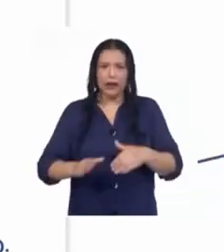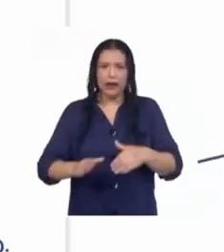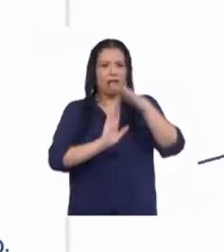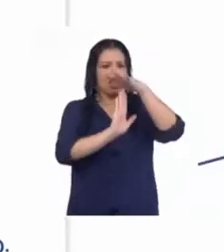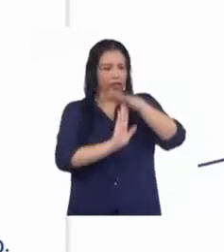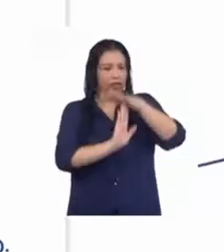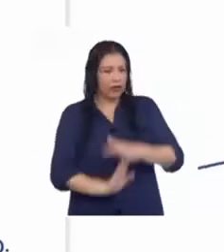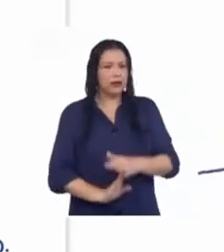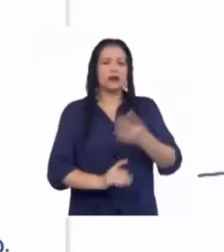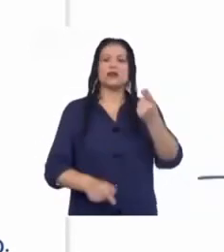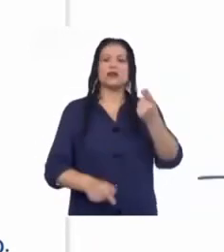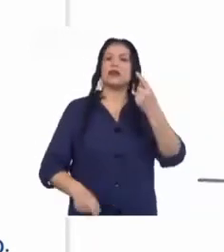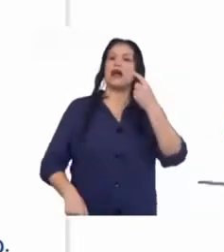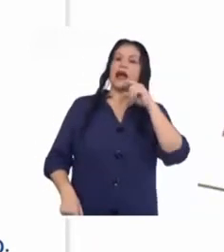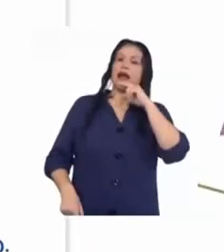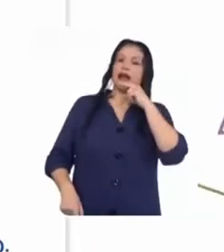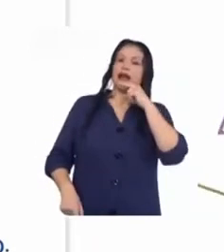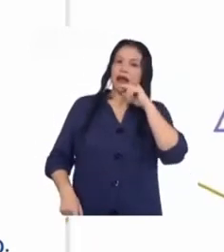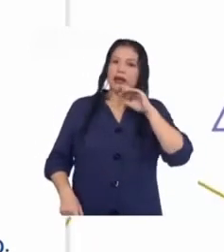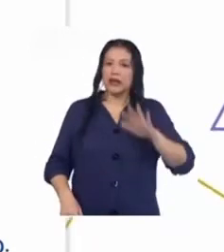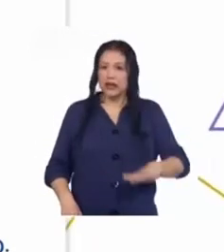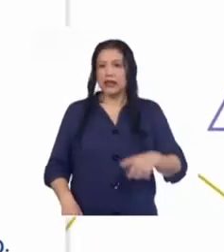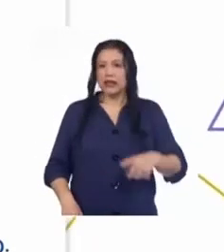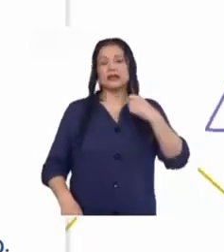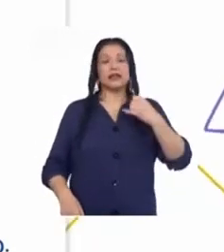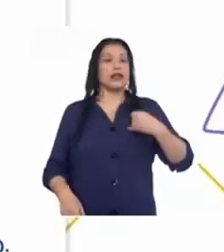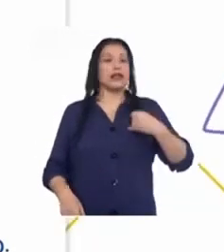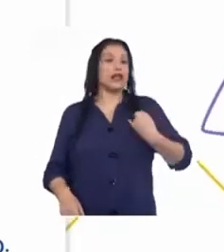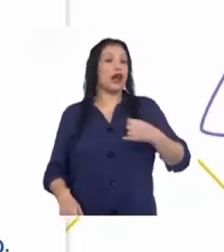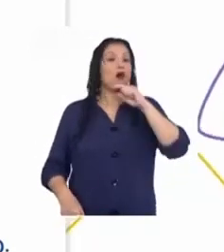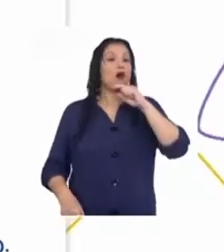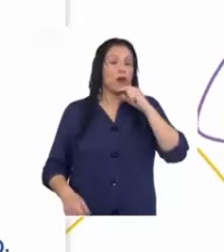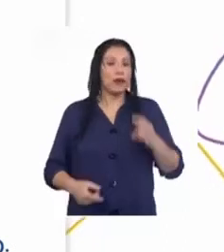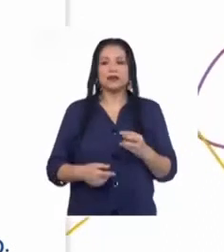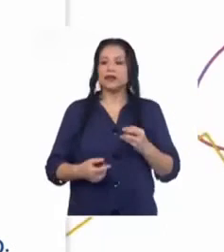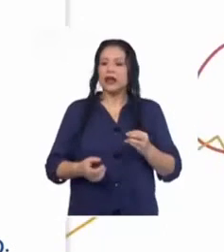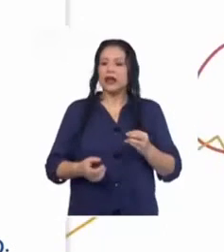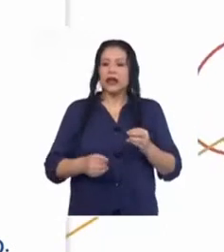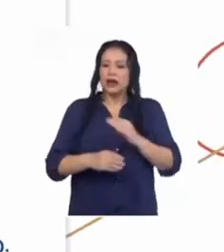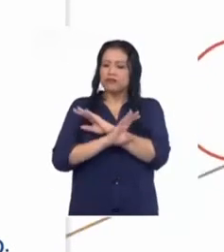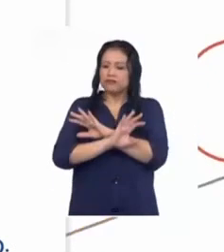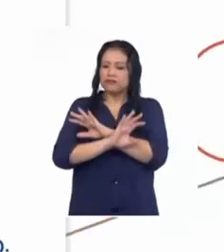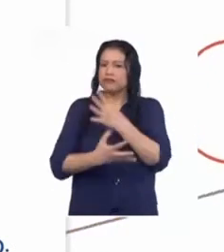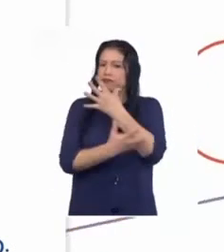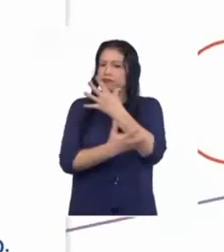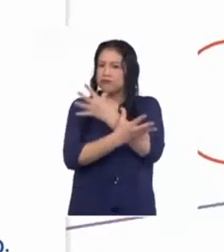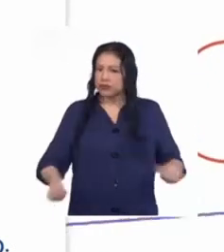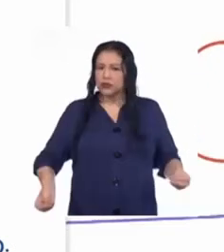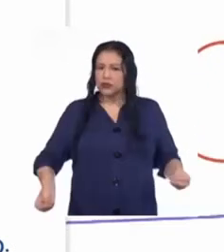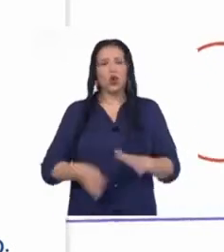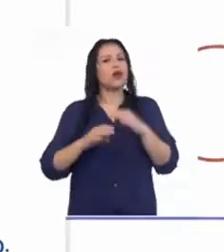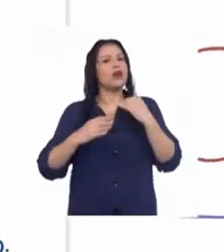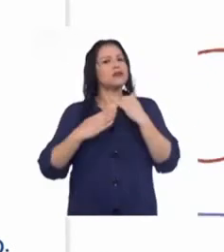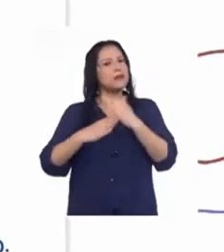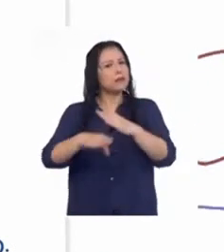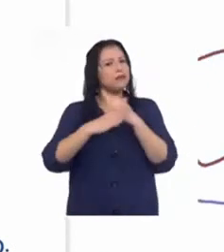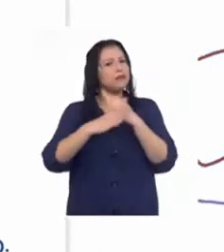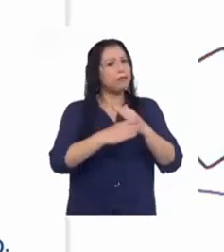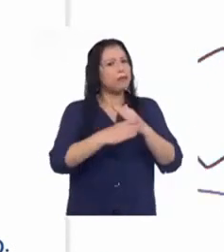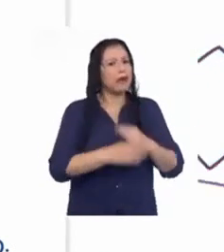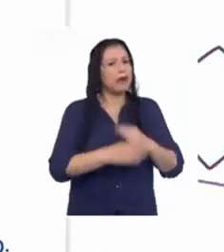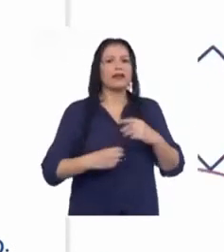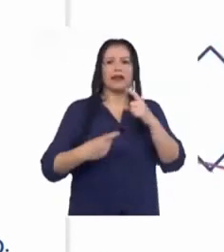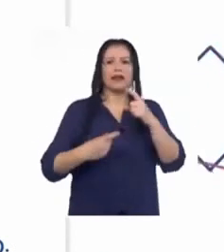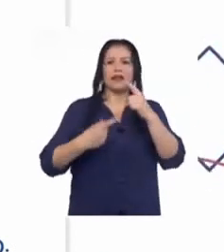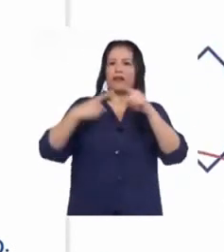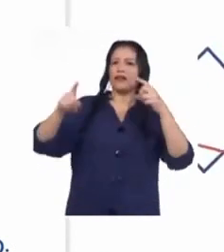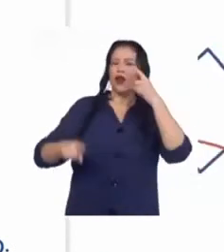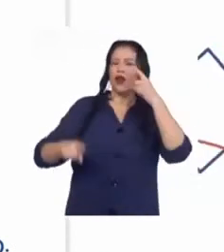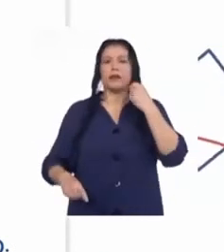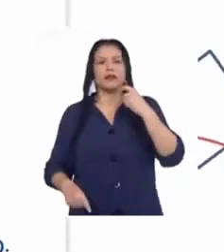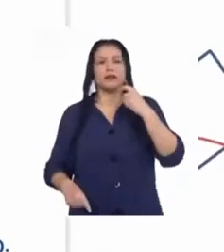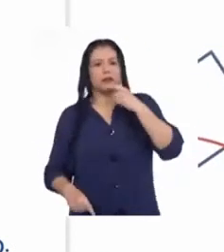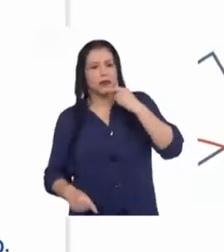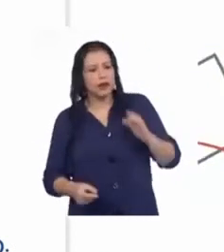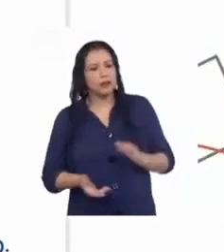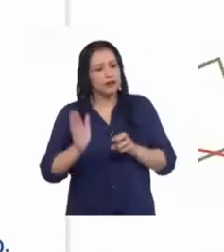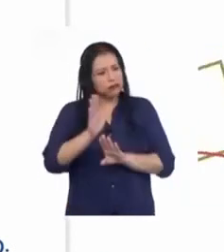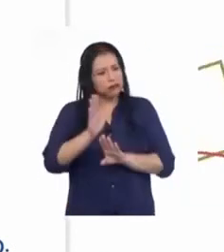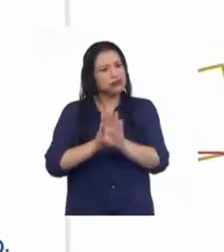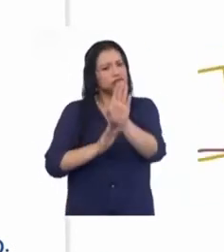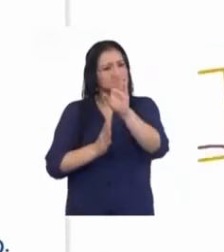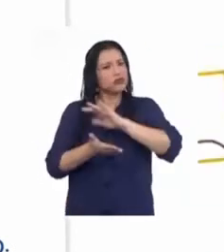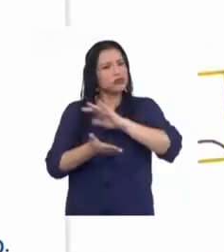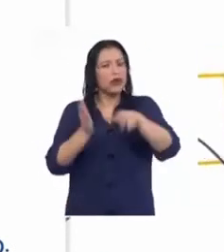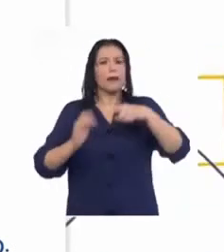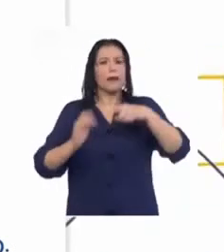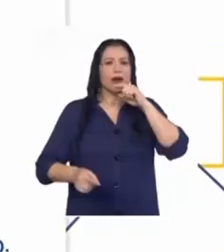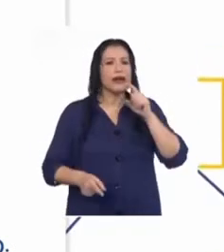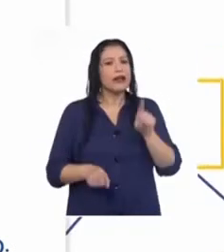las niñas y las jóvenes, suprimir todos los obstáculos a la igualdad entre los géneros y al progreso y a la promoción de las mujeres.